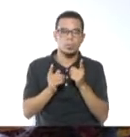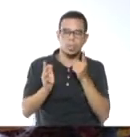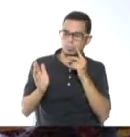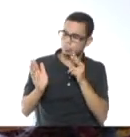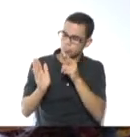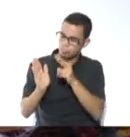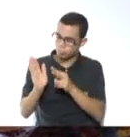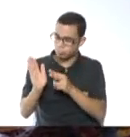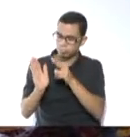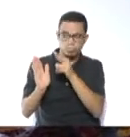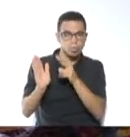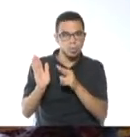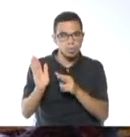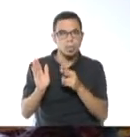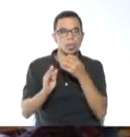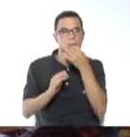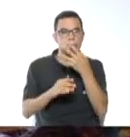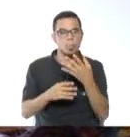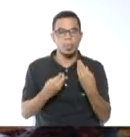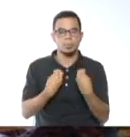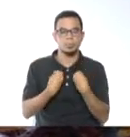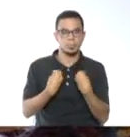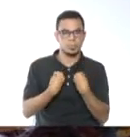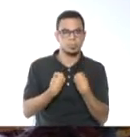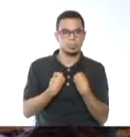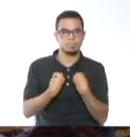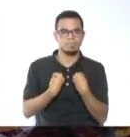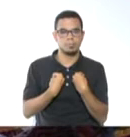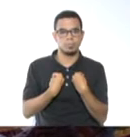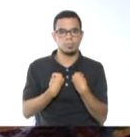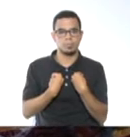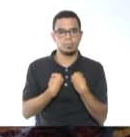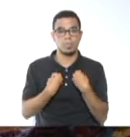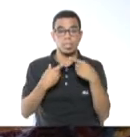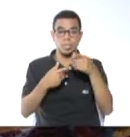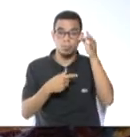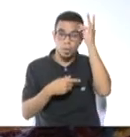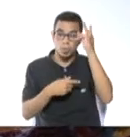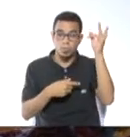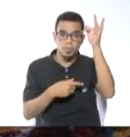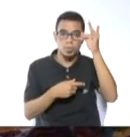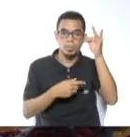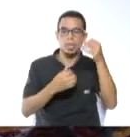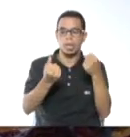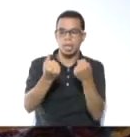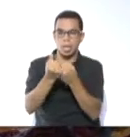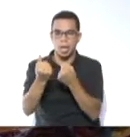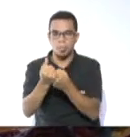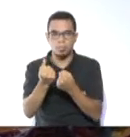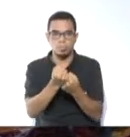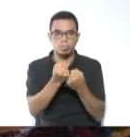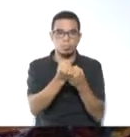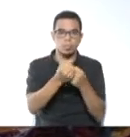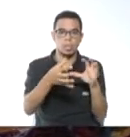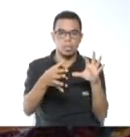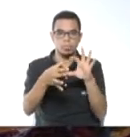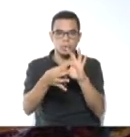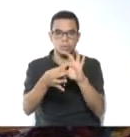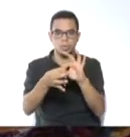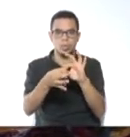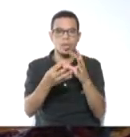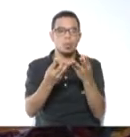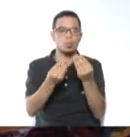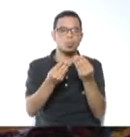referencias del buen vivir. El buen vivir es una filosofía ancestral que rige parte de los principios y valores, no solamente del pueblo inca, sino de